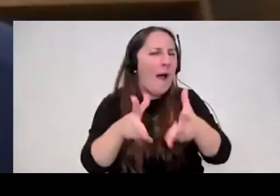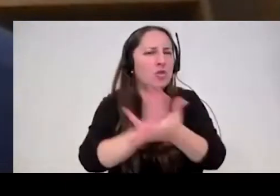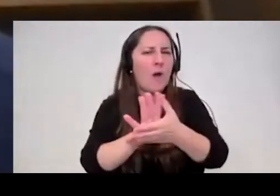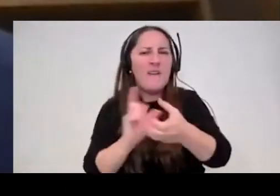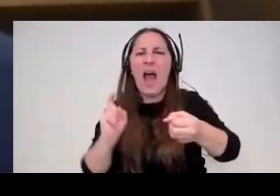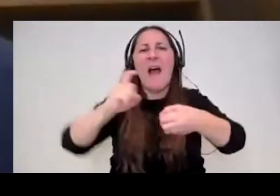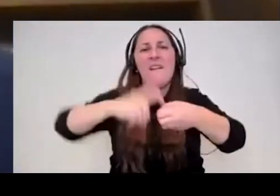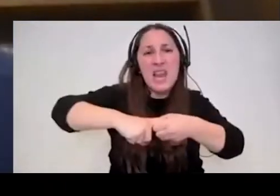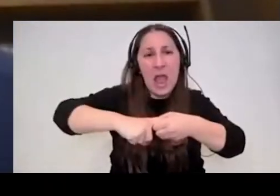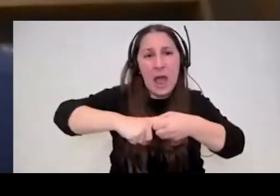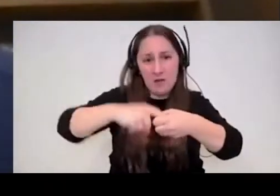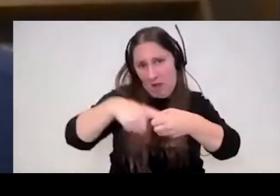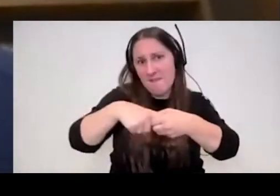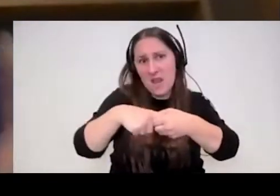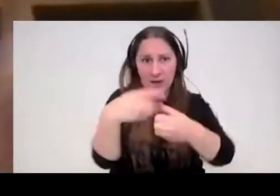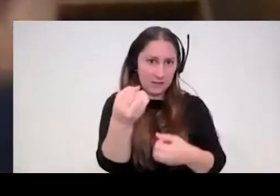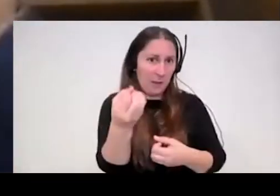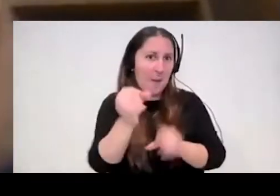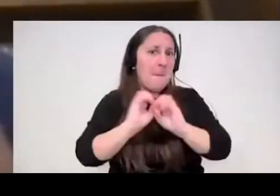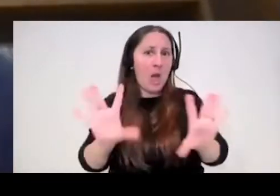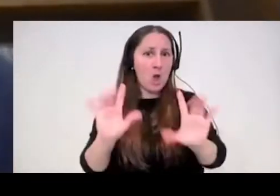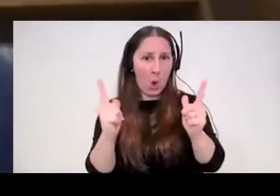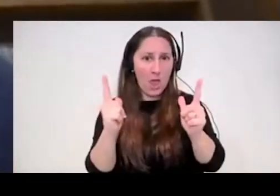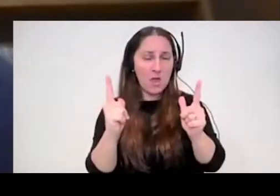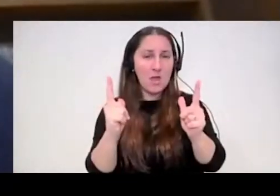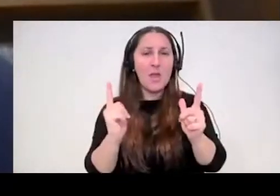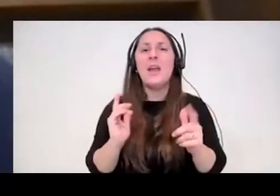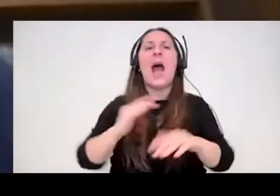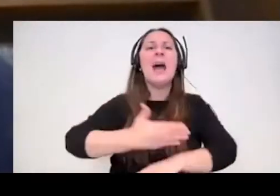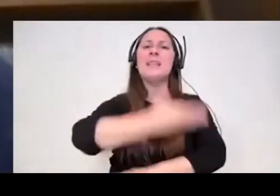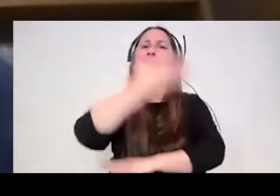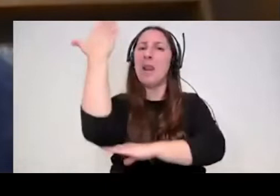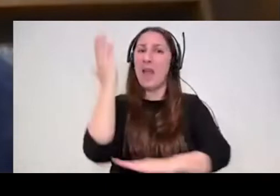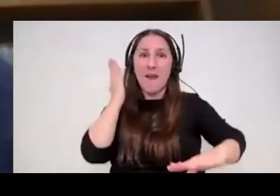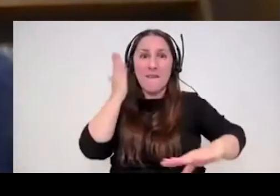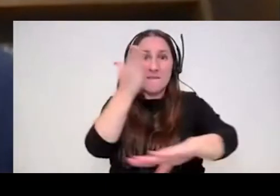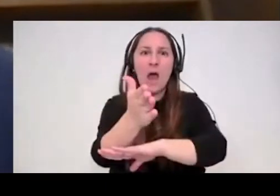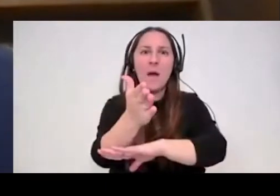de malo, al contrario. Ya ir a una asamblea.